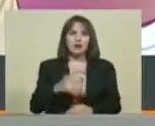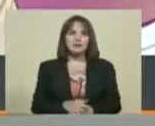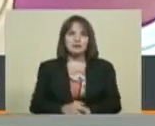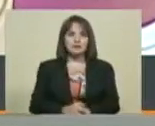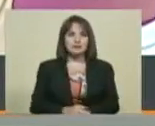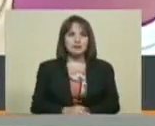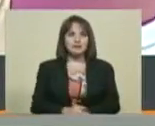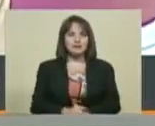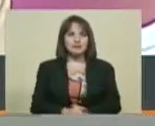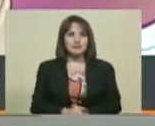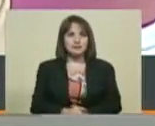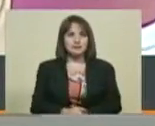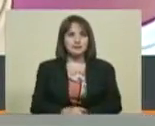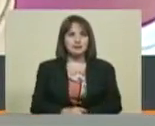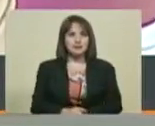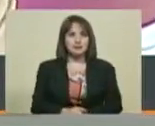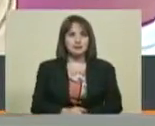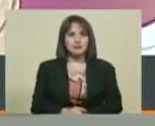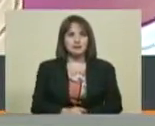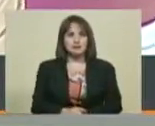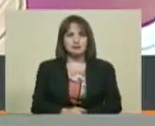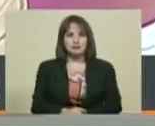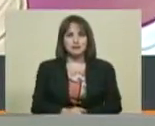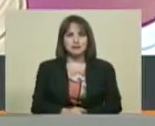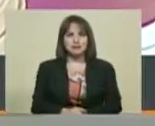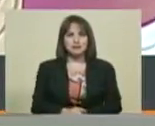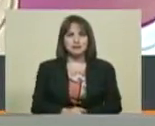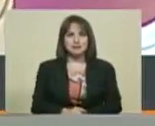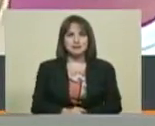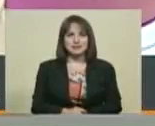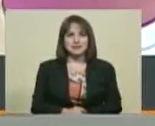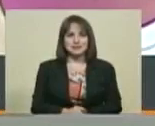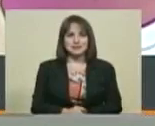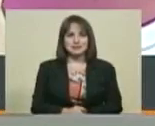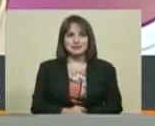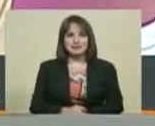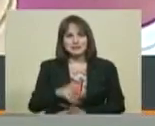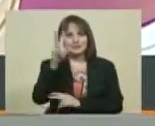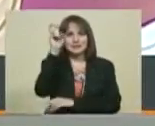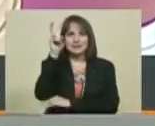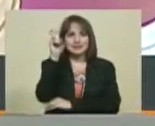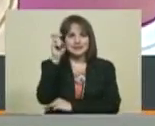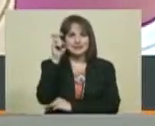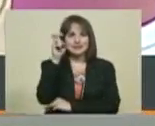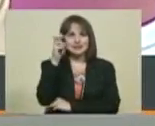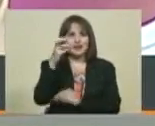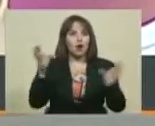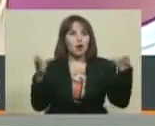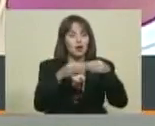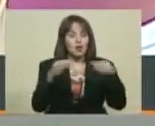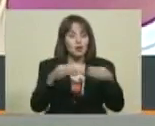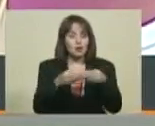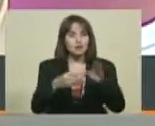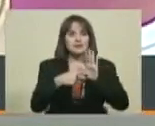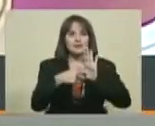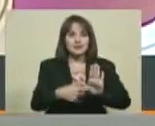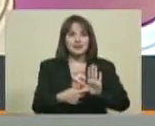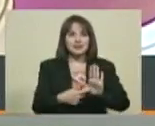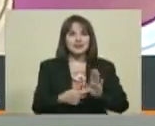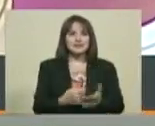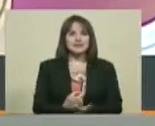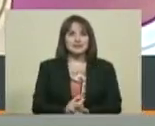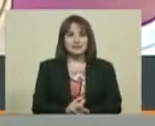Y aquí estoy, en la industria petrolera. El viernes pasado tuvimos la reunión de diálogo